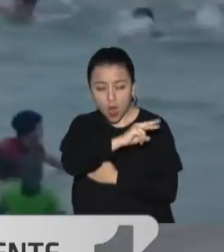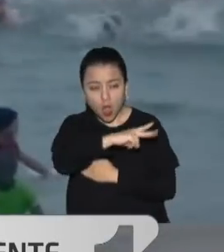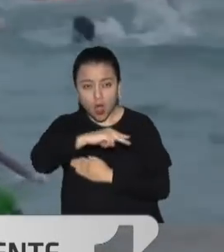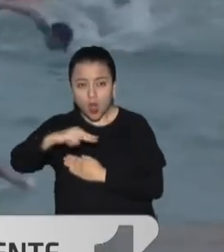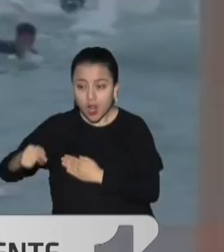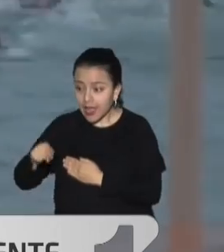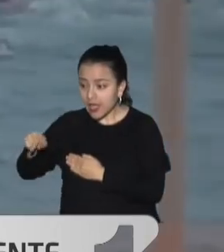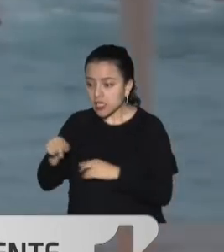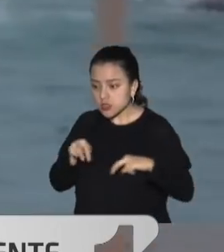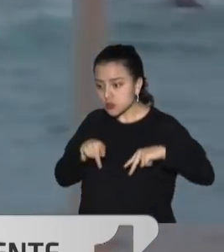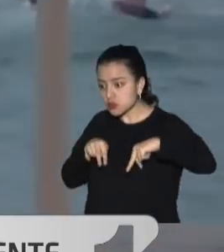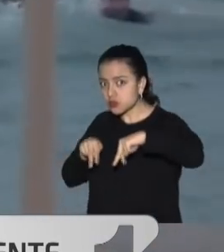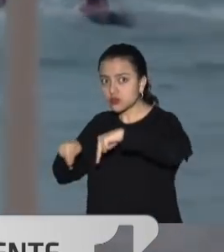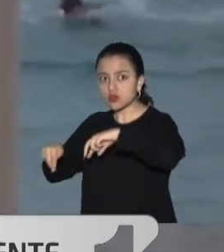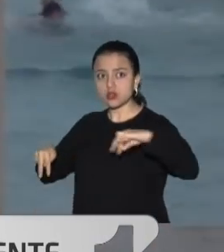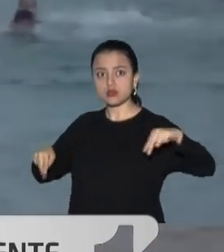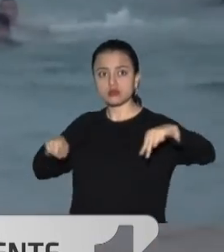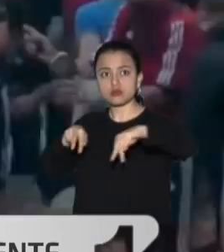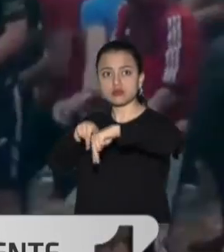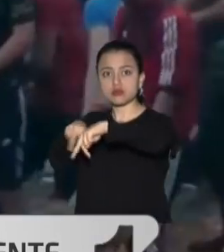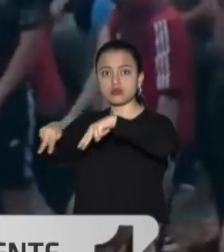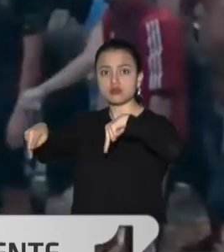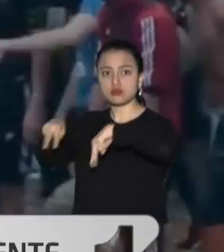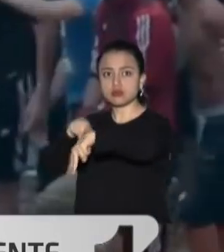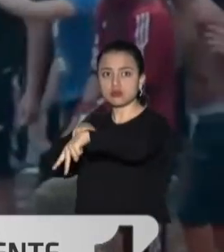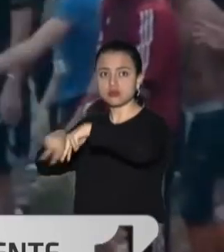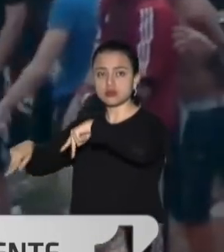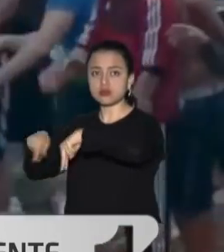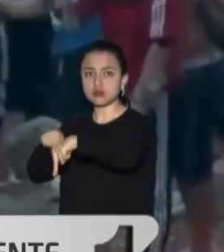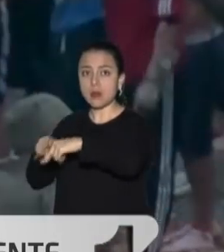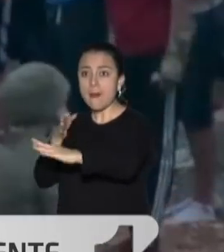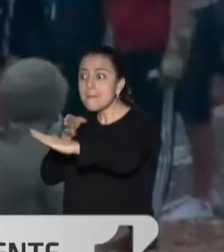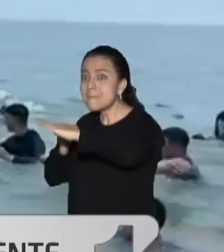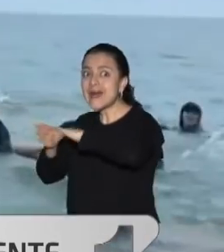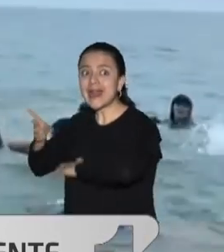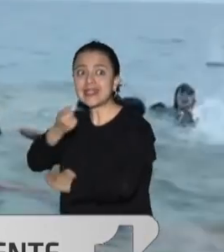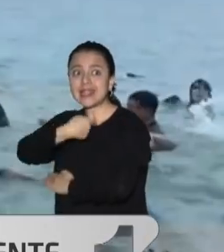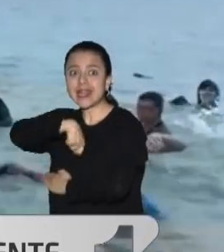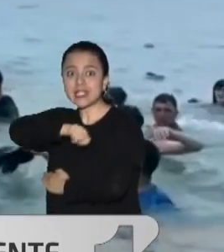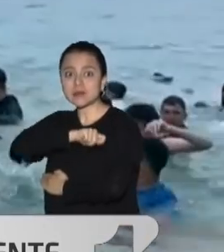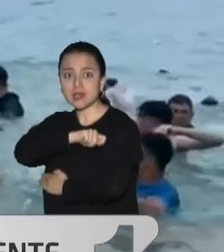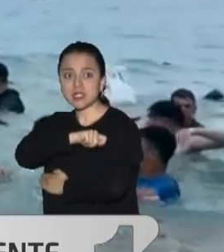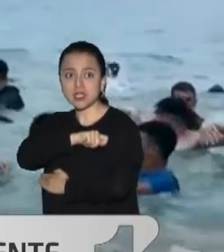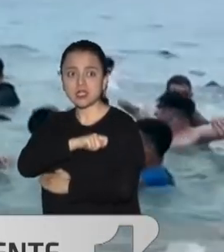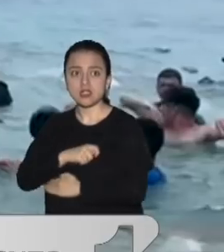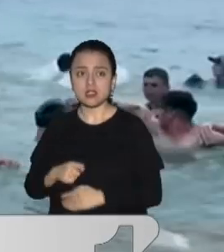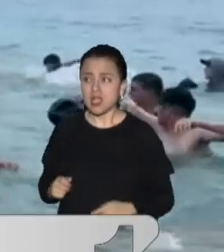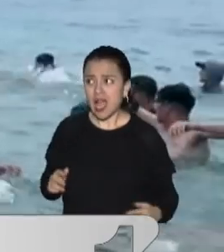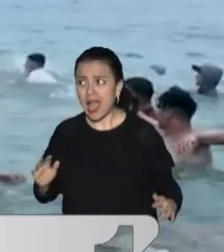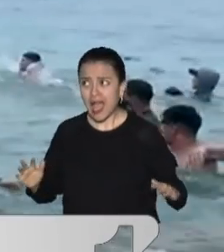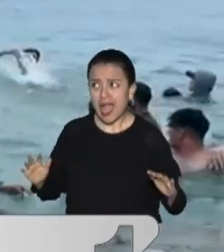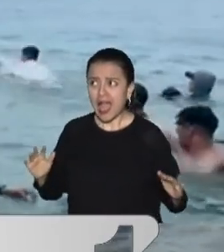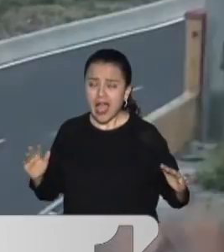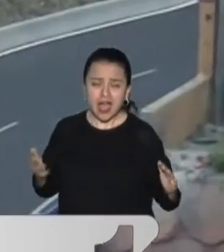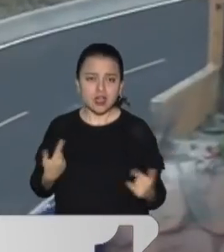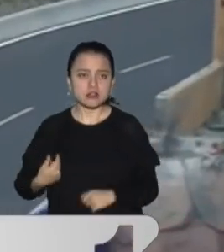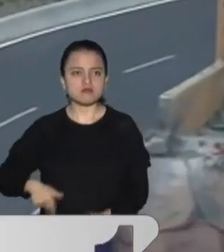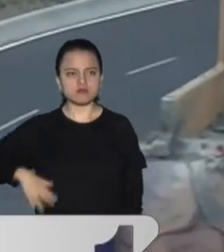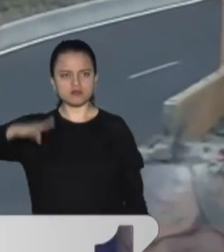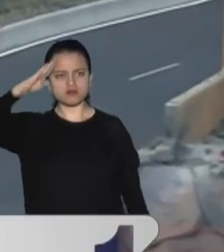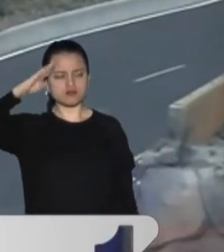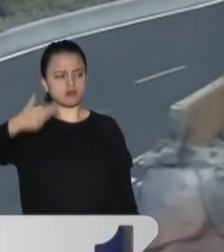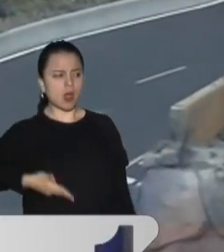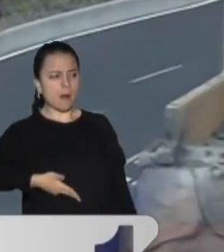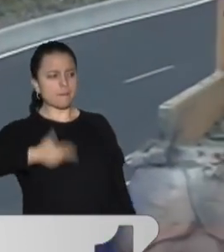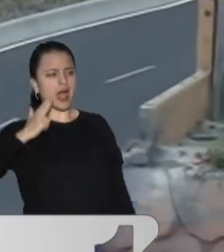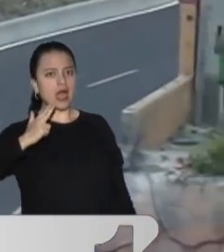playa y al llegar enseñaron sus pulgares mientras corrían. Durante el intento de ingreso, una persona murió. El